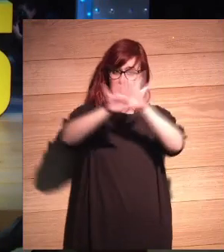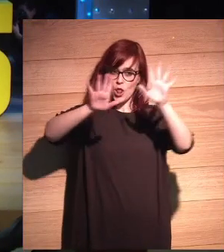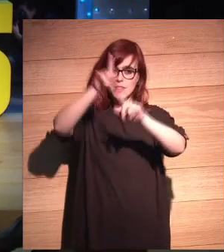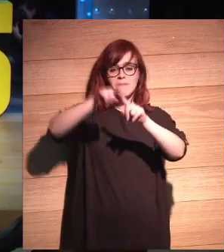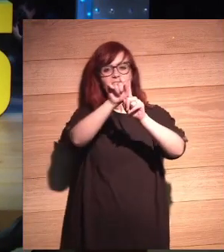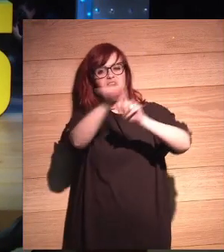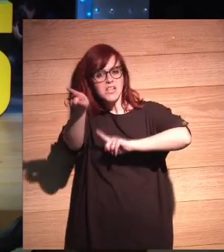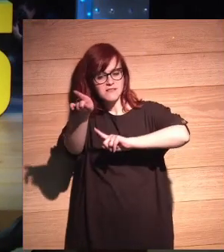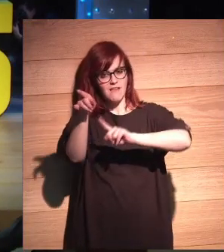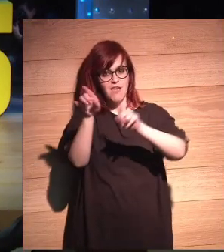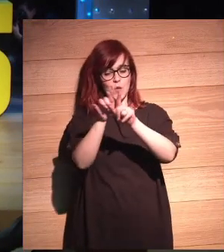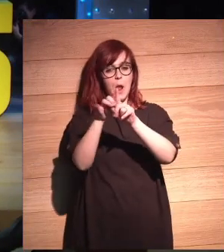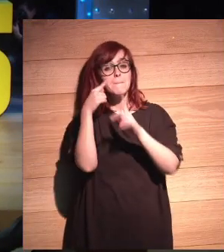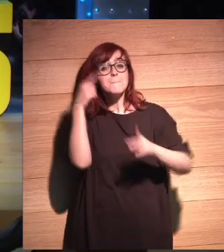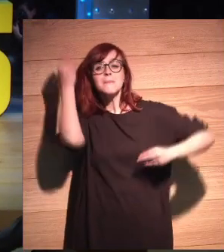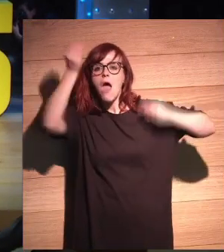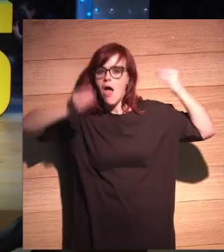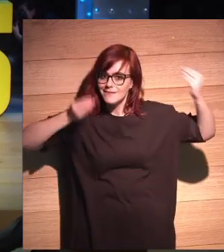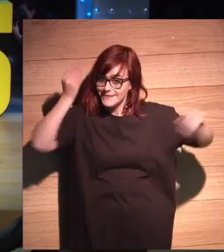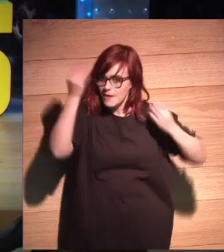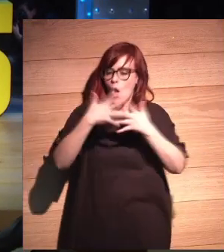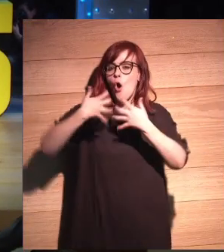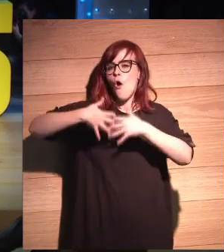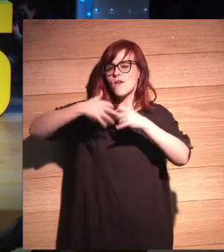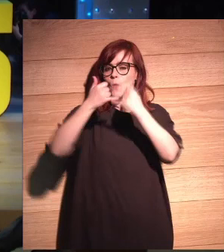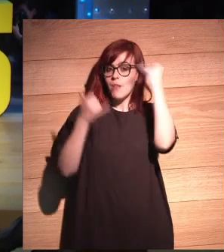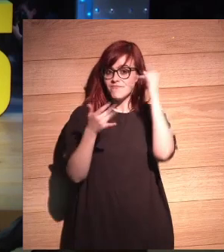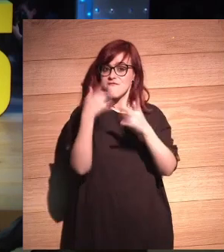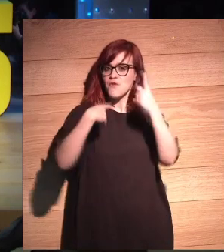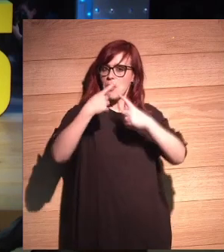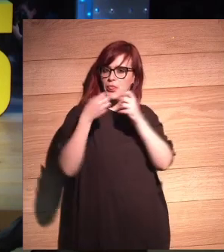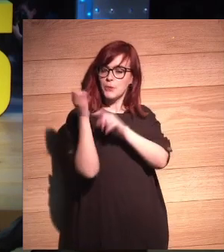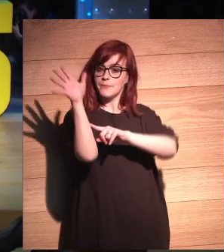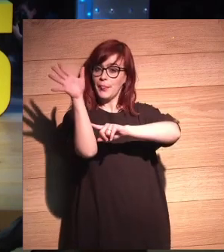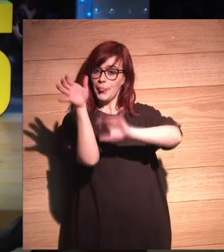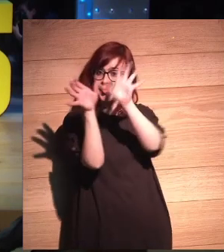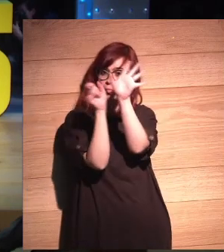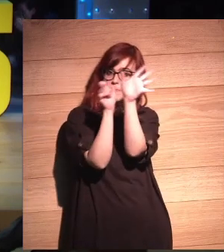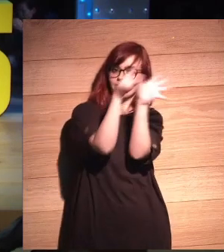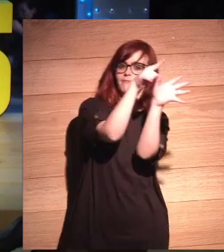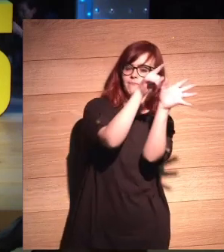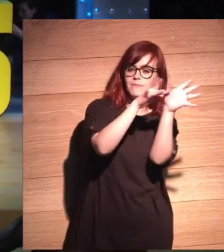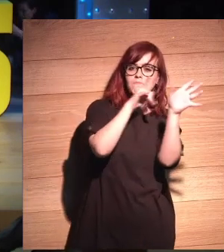puso flechas diciendo cómo él pensaba que debía fluir esa información, basado